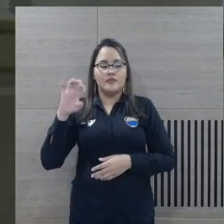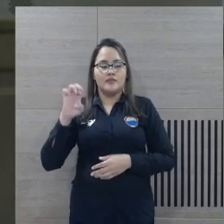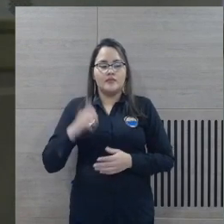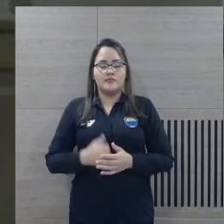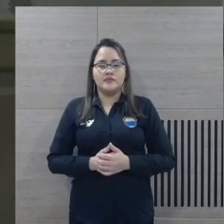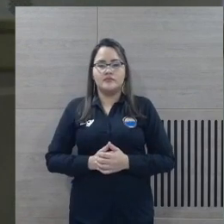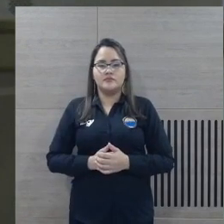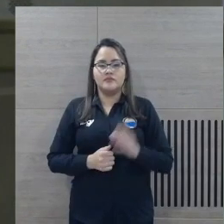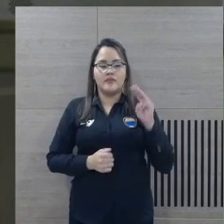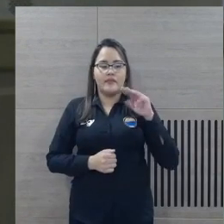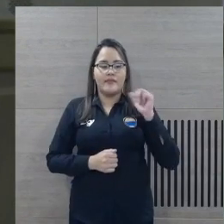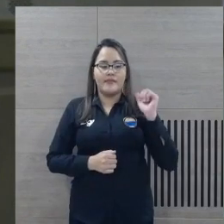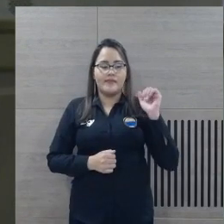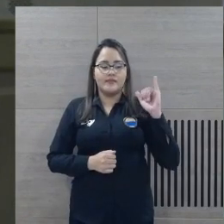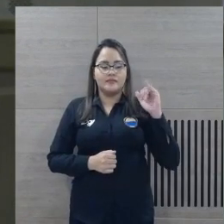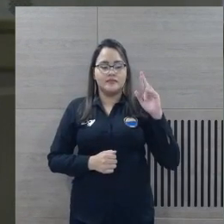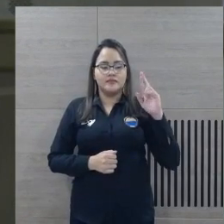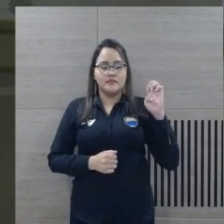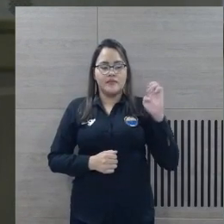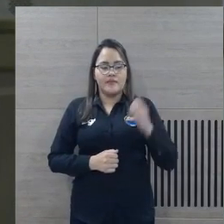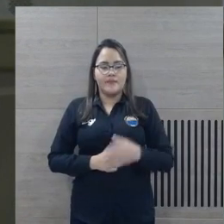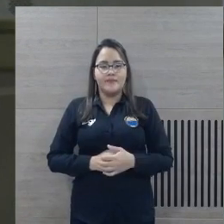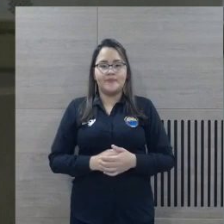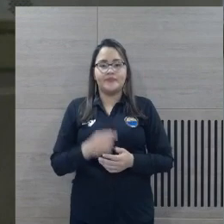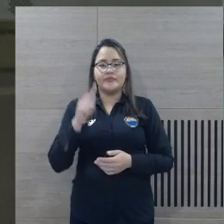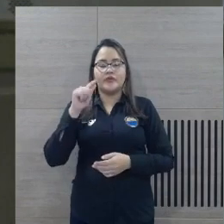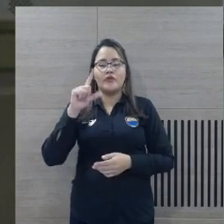Muñoz. Jackson Pérez Martínez.